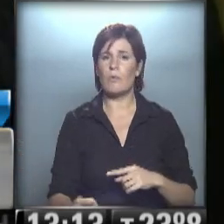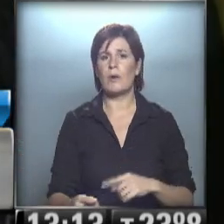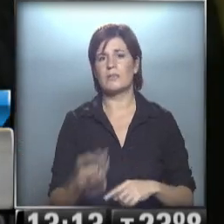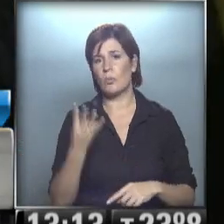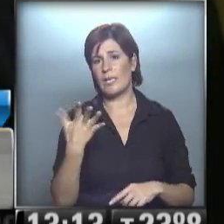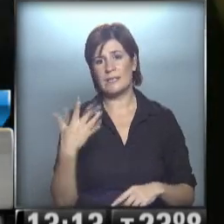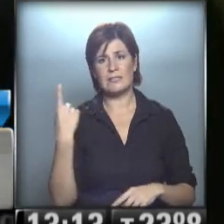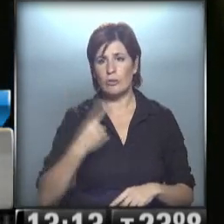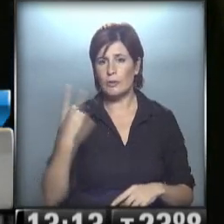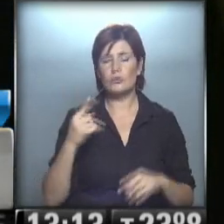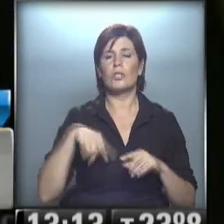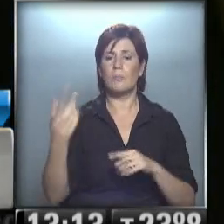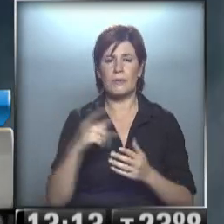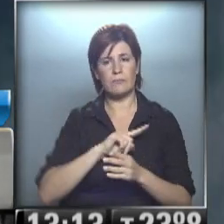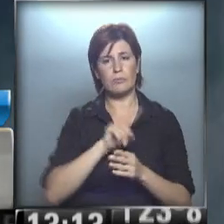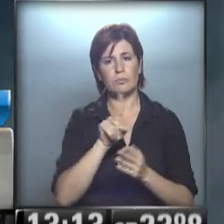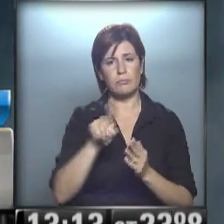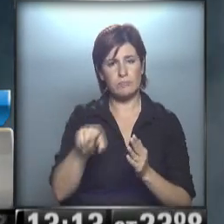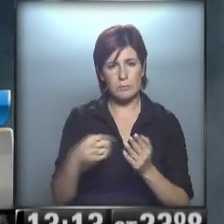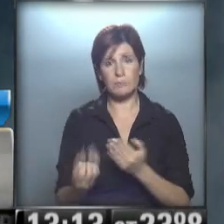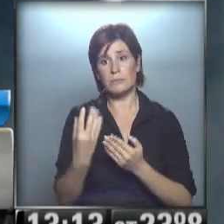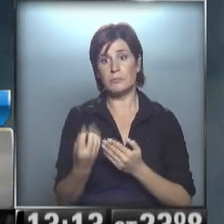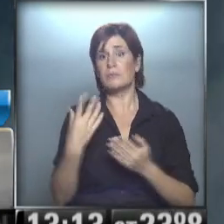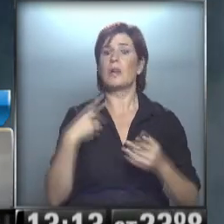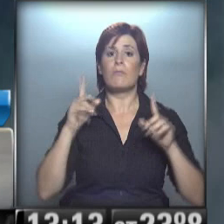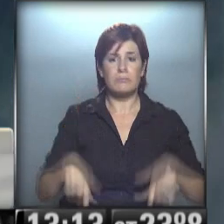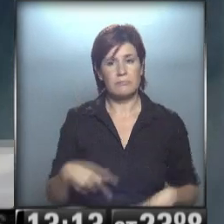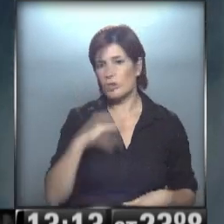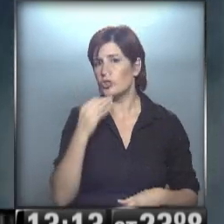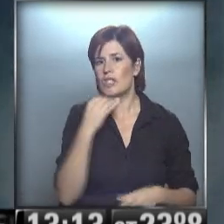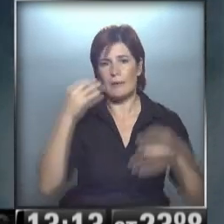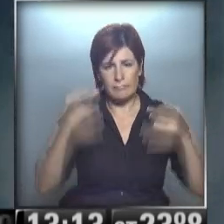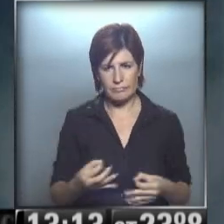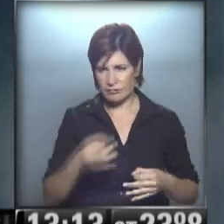más tarde ampliaron la zona de búsqueda pero todavía no hay novedades